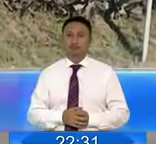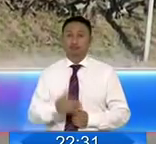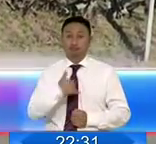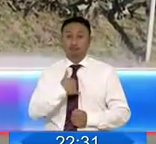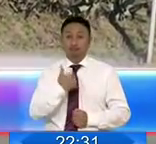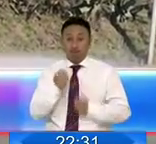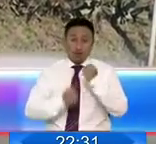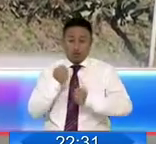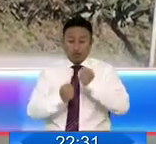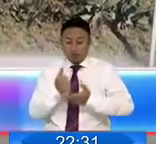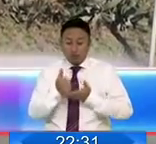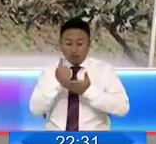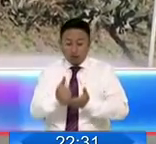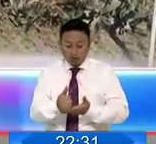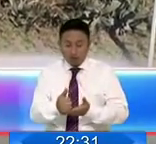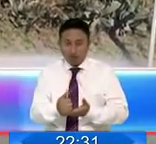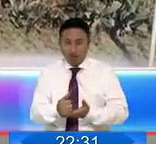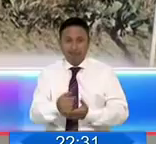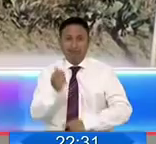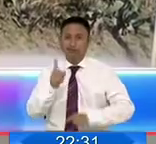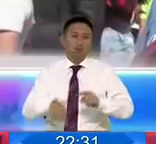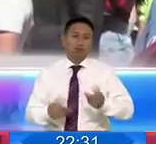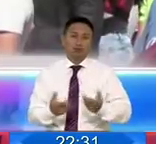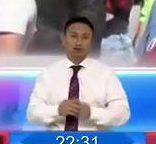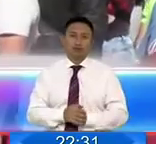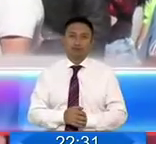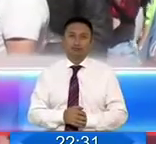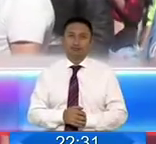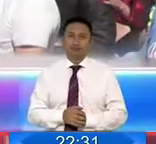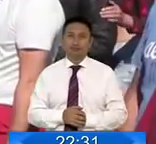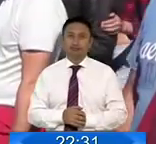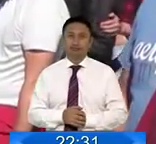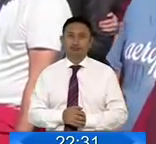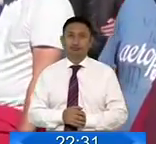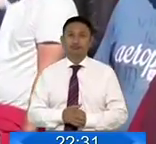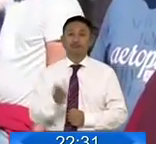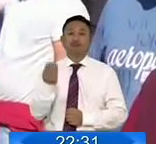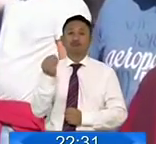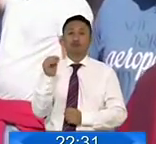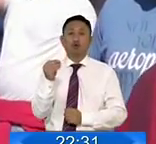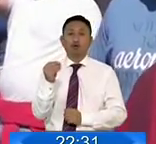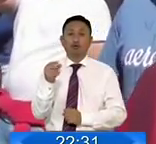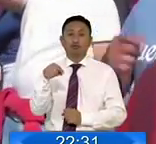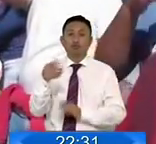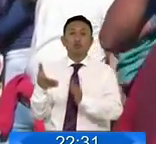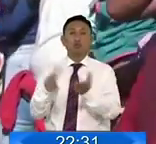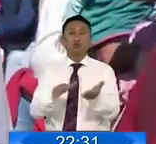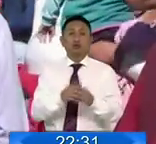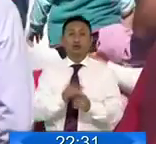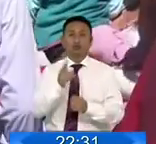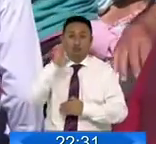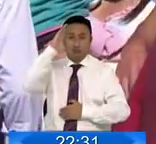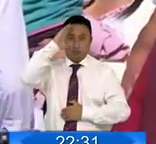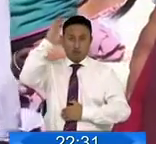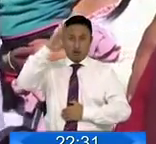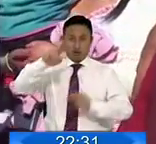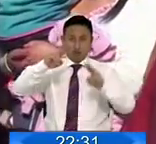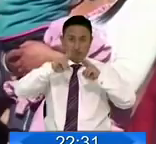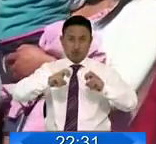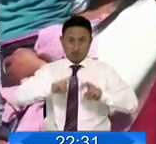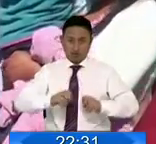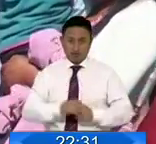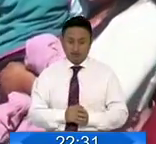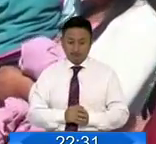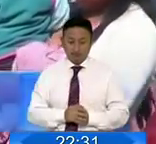que pueda sobrevivir, pero ya no fue percance. Se produce la muerte de un ciudadano. Los agentes de investigación de accidentes de